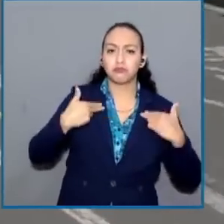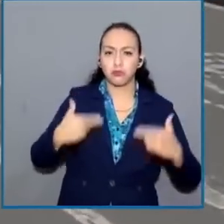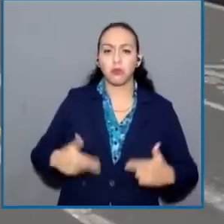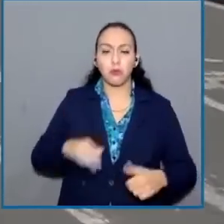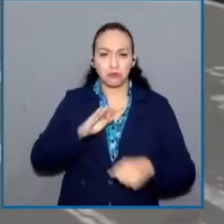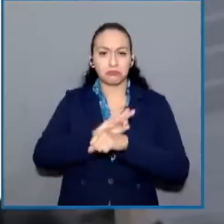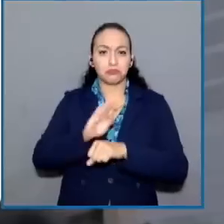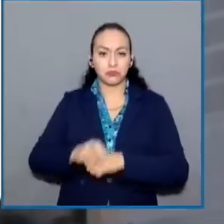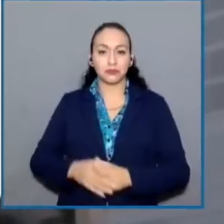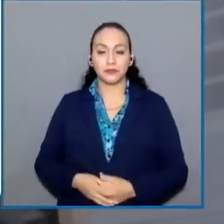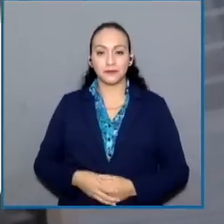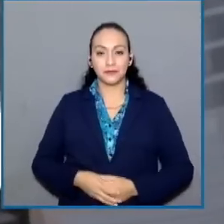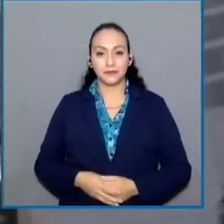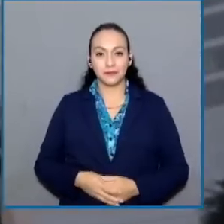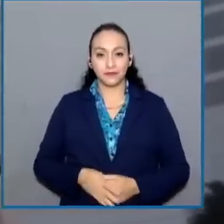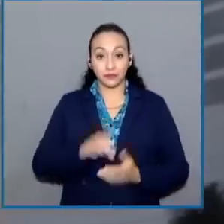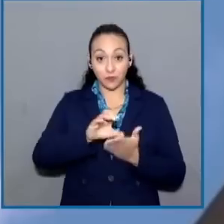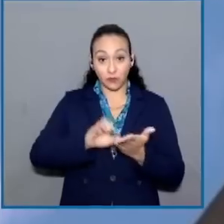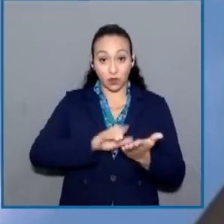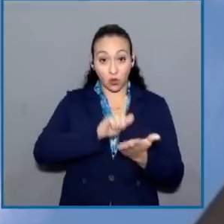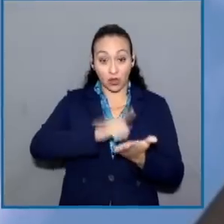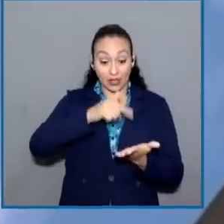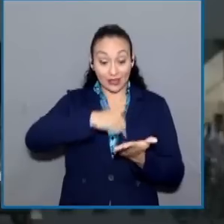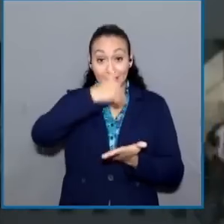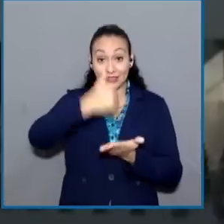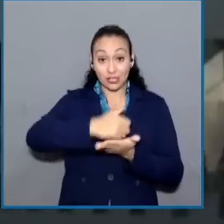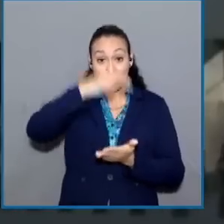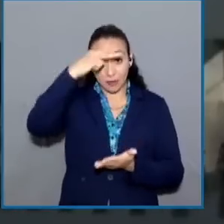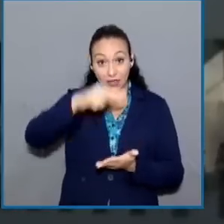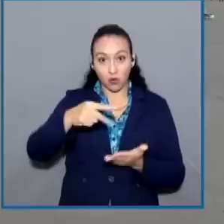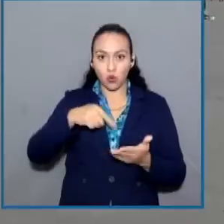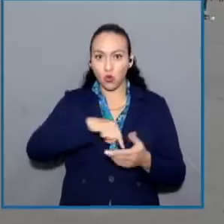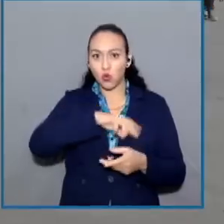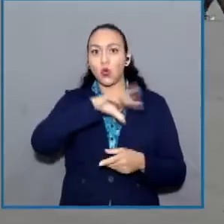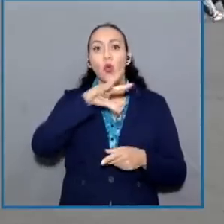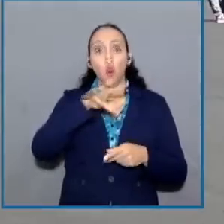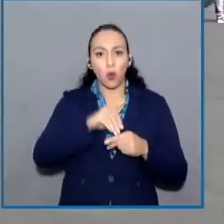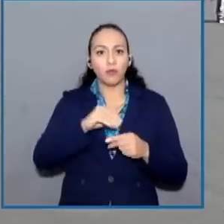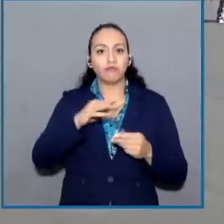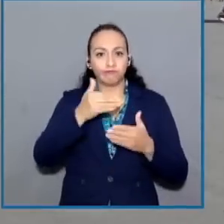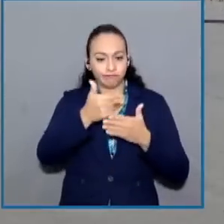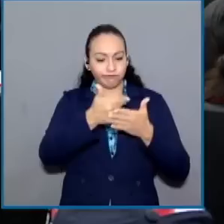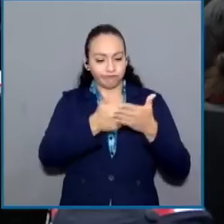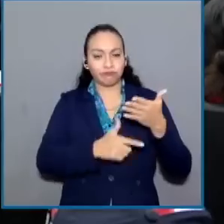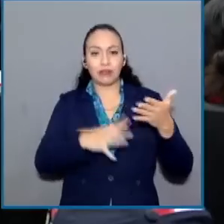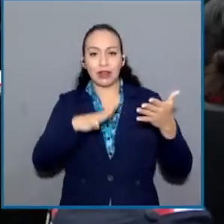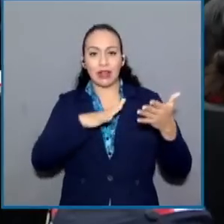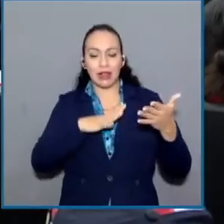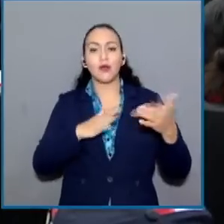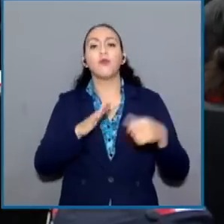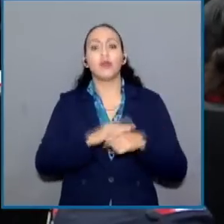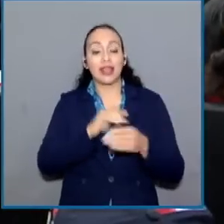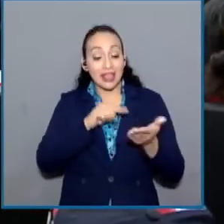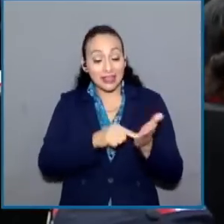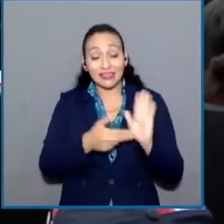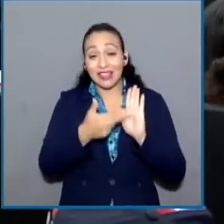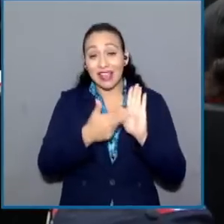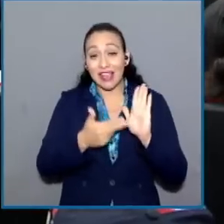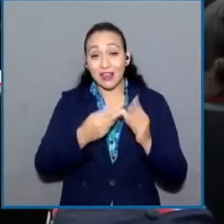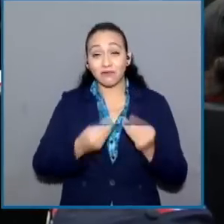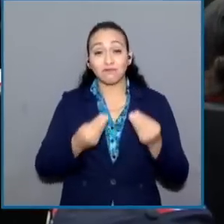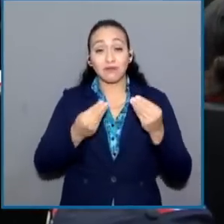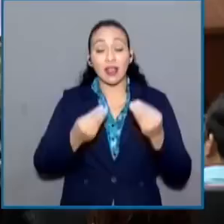La Constitución de la Ciudad de México no solo es un marco normativo, sino una herramienta que fomenta un compromiso serio para frenar